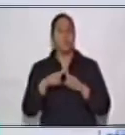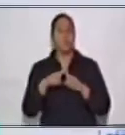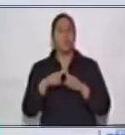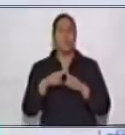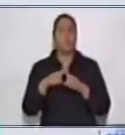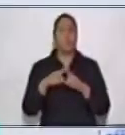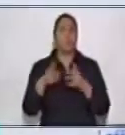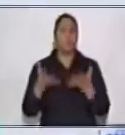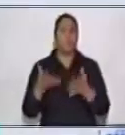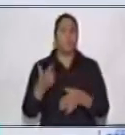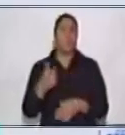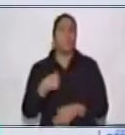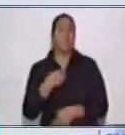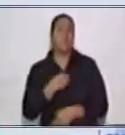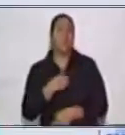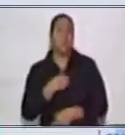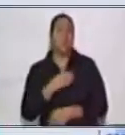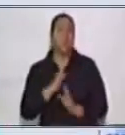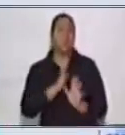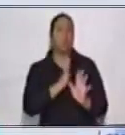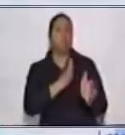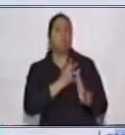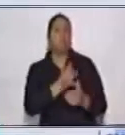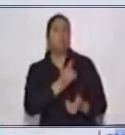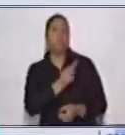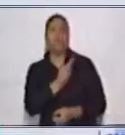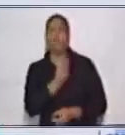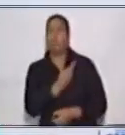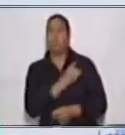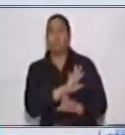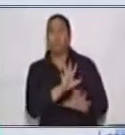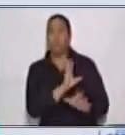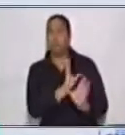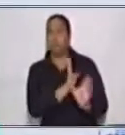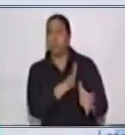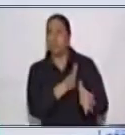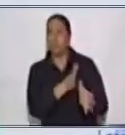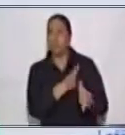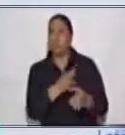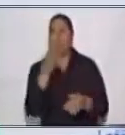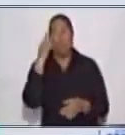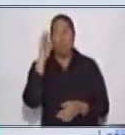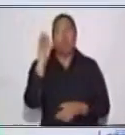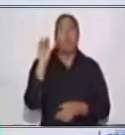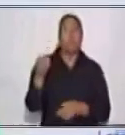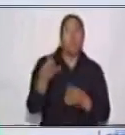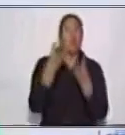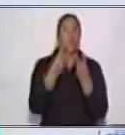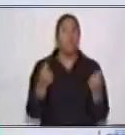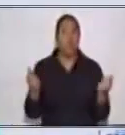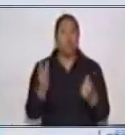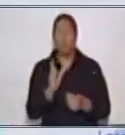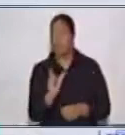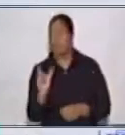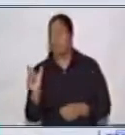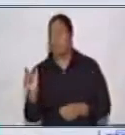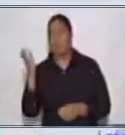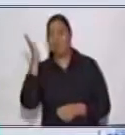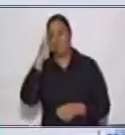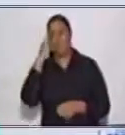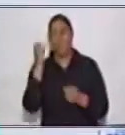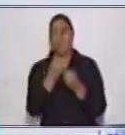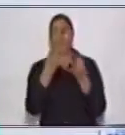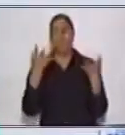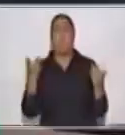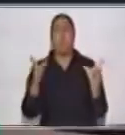lo quiero dejar solo. ¿Por qué? Para resolver una ecuación lo que tenemos que hacer es encontrar el valor de x. Pero la